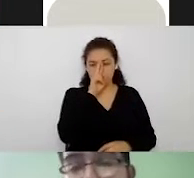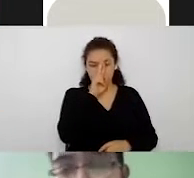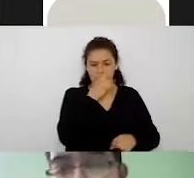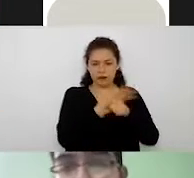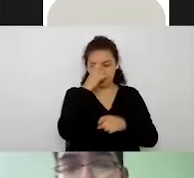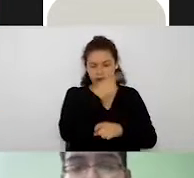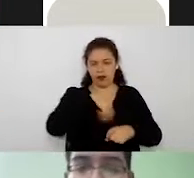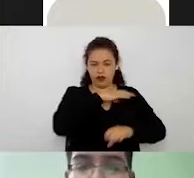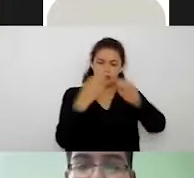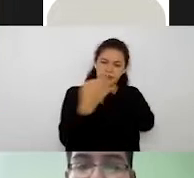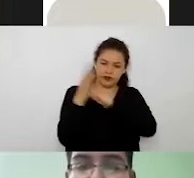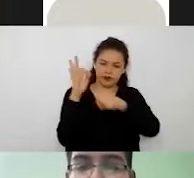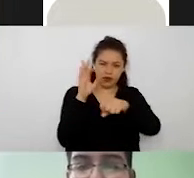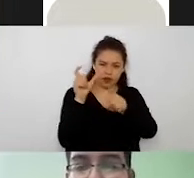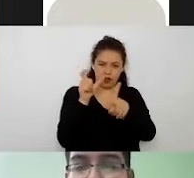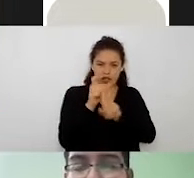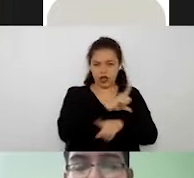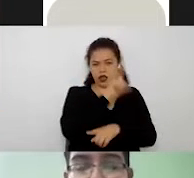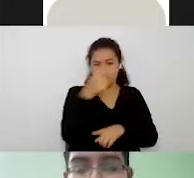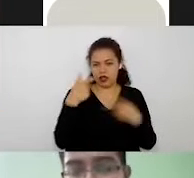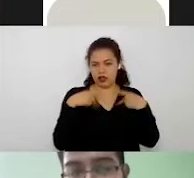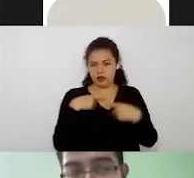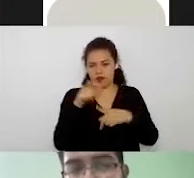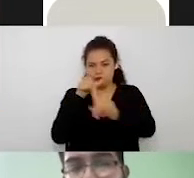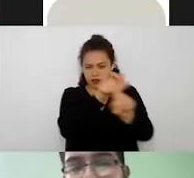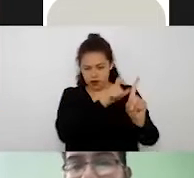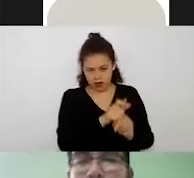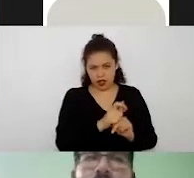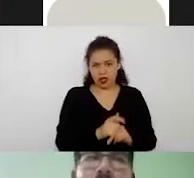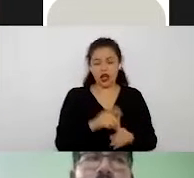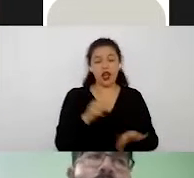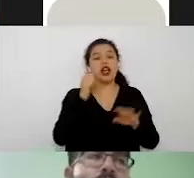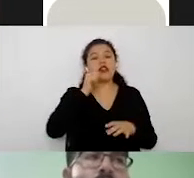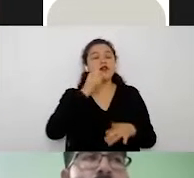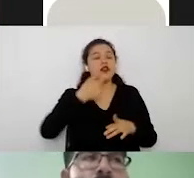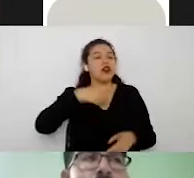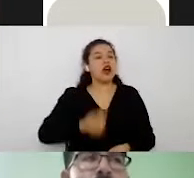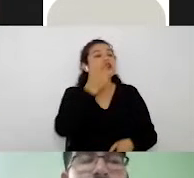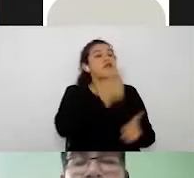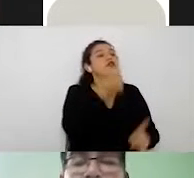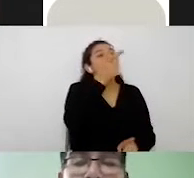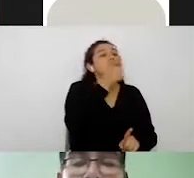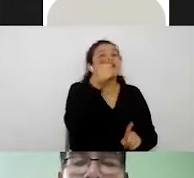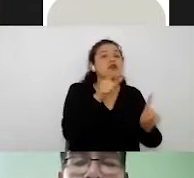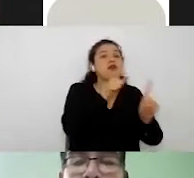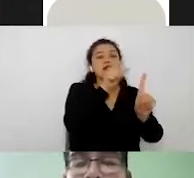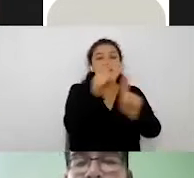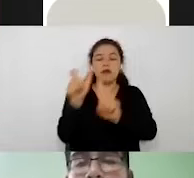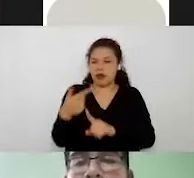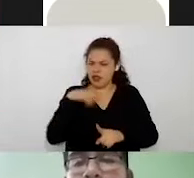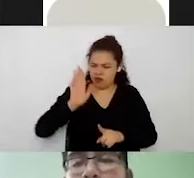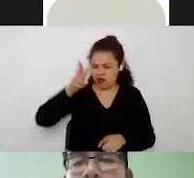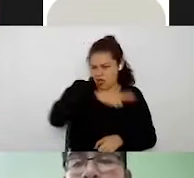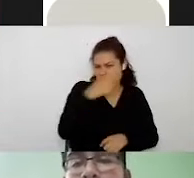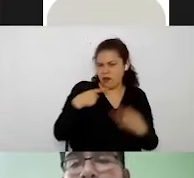primero nosotros y luego a los demás, porque luego anteponemos a los demás. Pero si yo me lastimo por querer ayudar